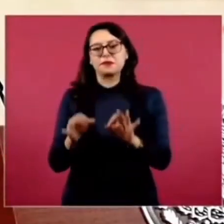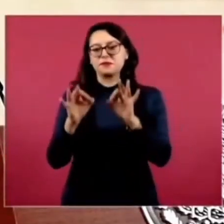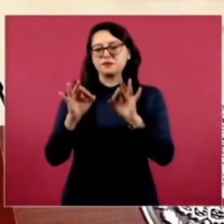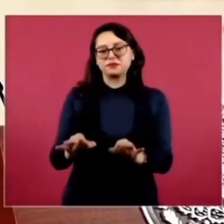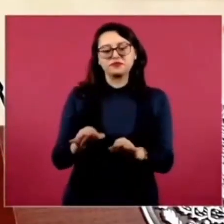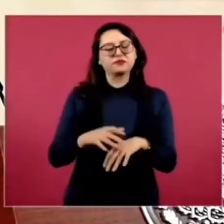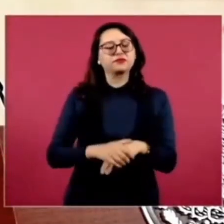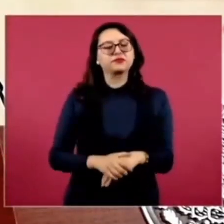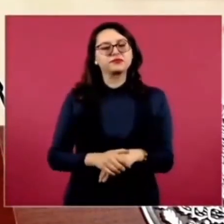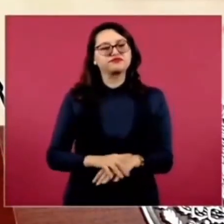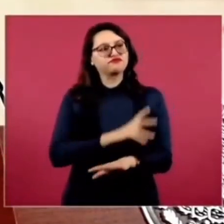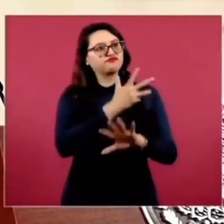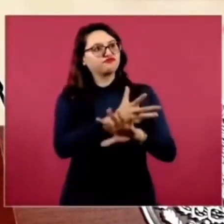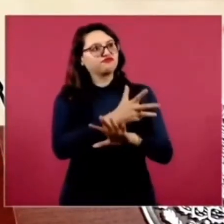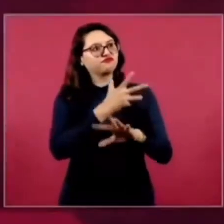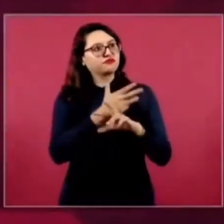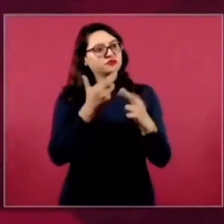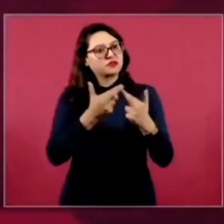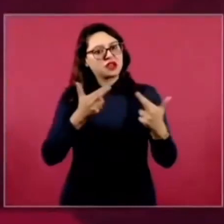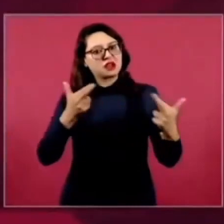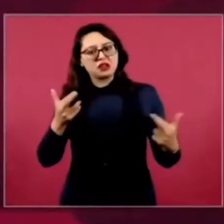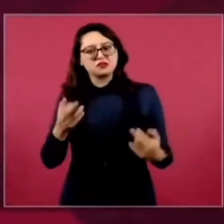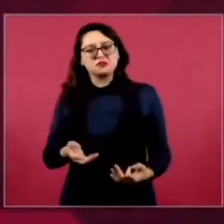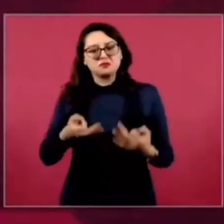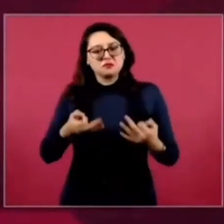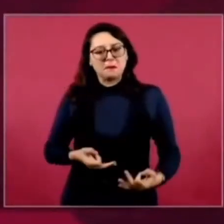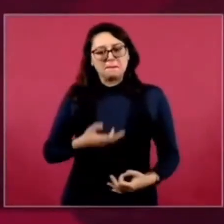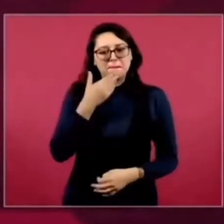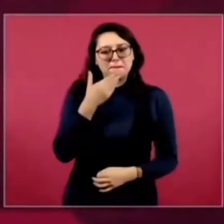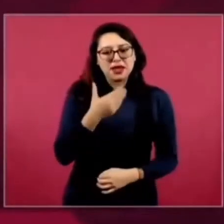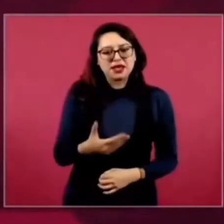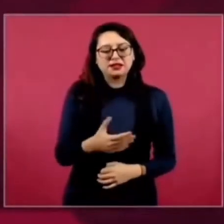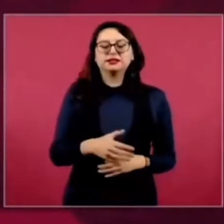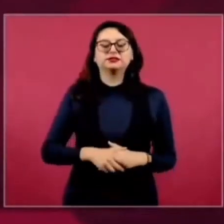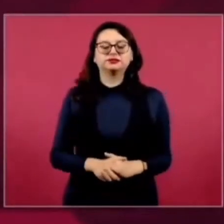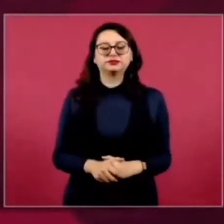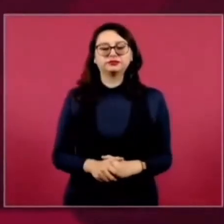el gobierno de Estados Unidos.